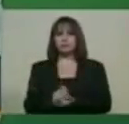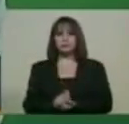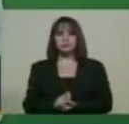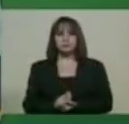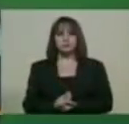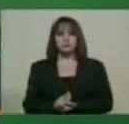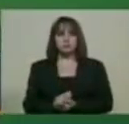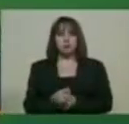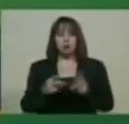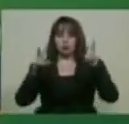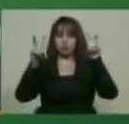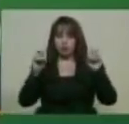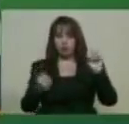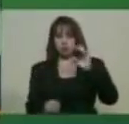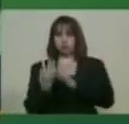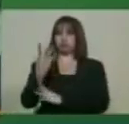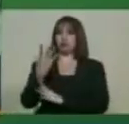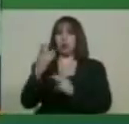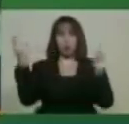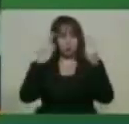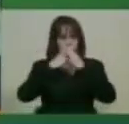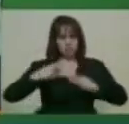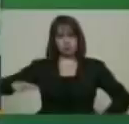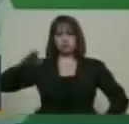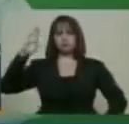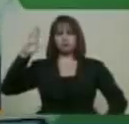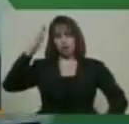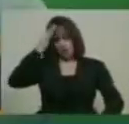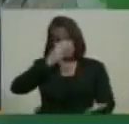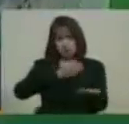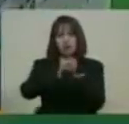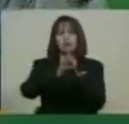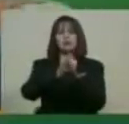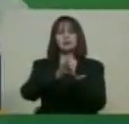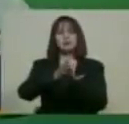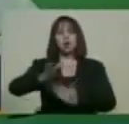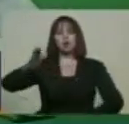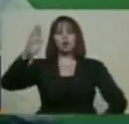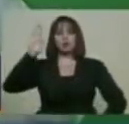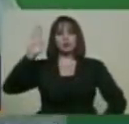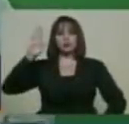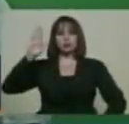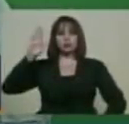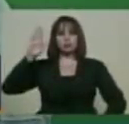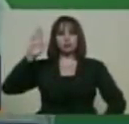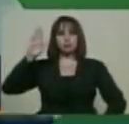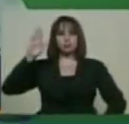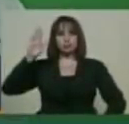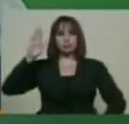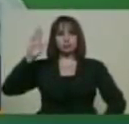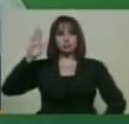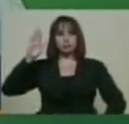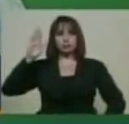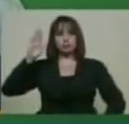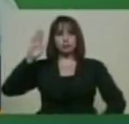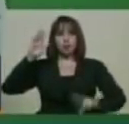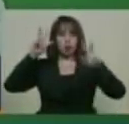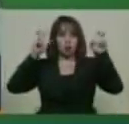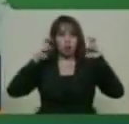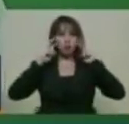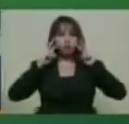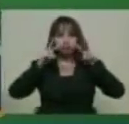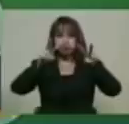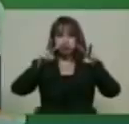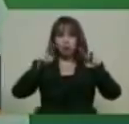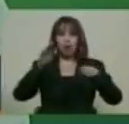para renovar compromiso, lealtades, juramentos, para renovar la visión hacia